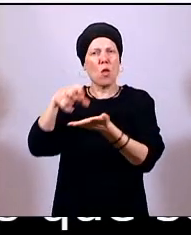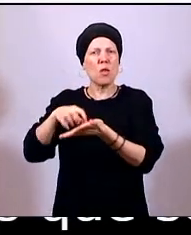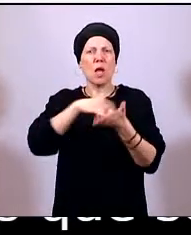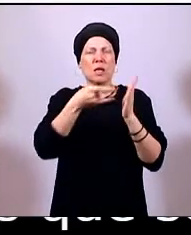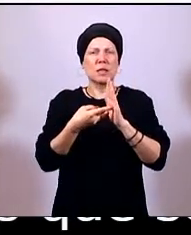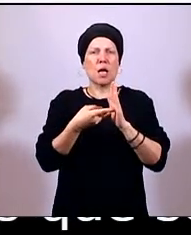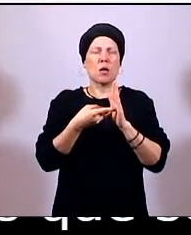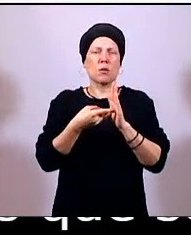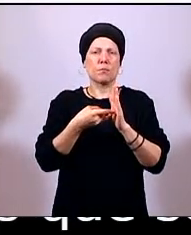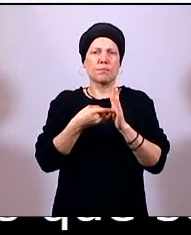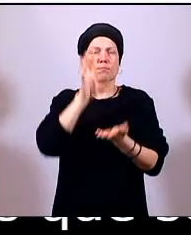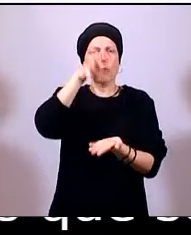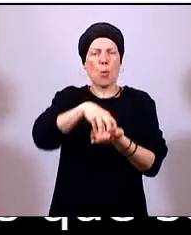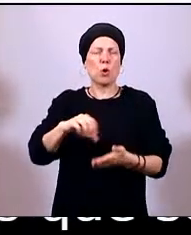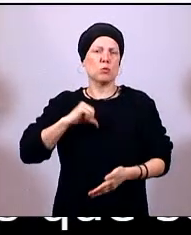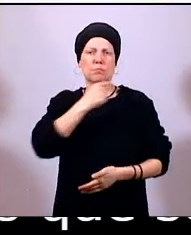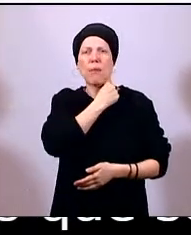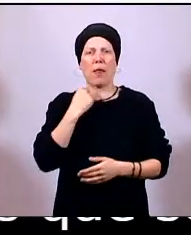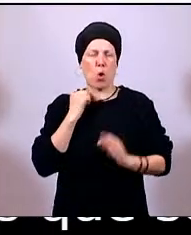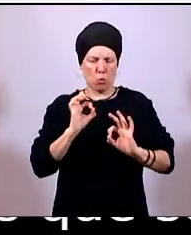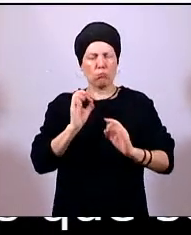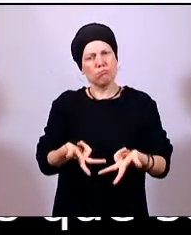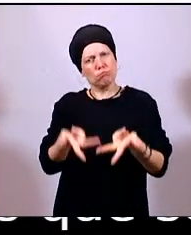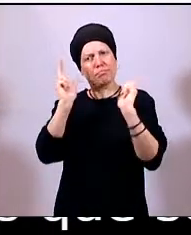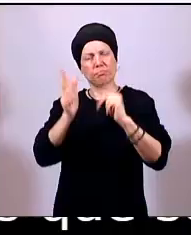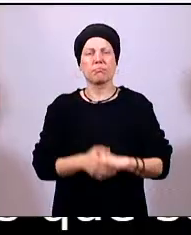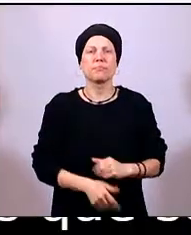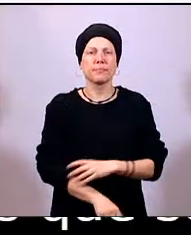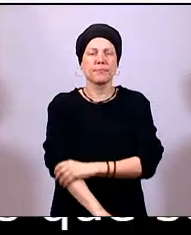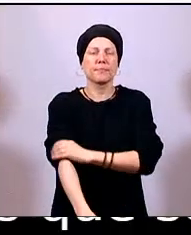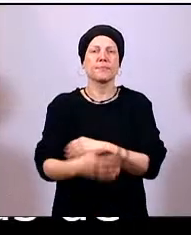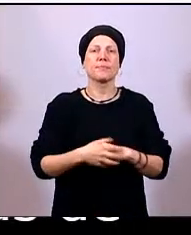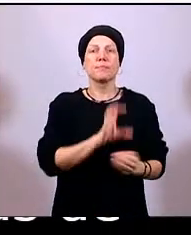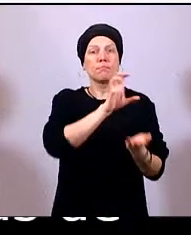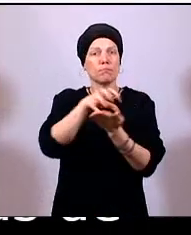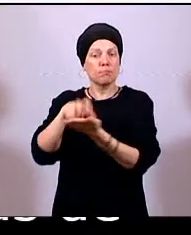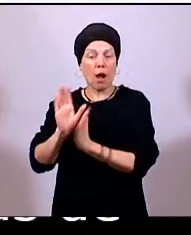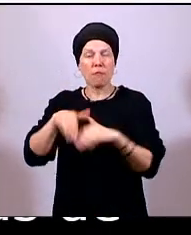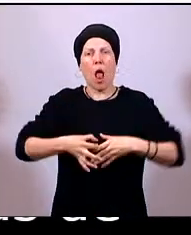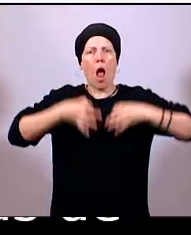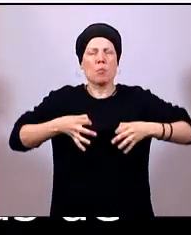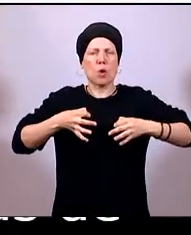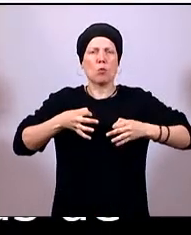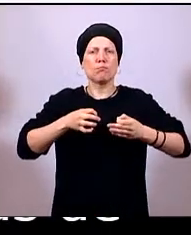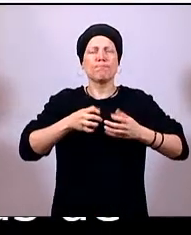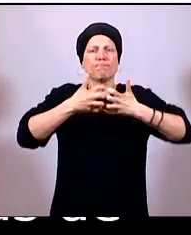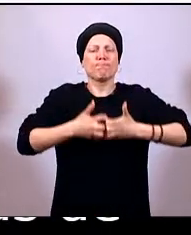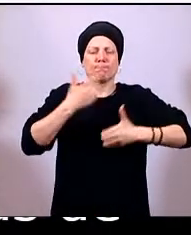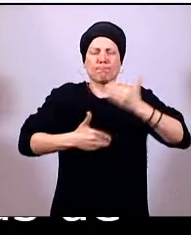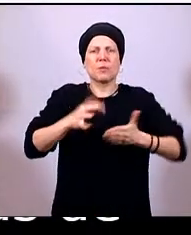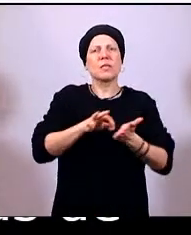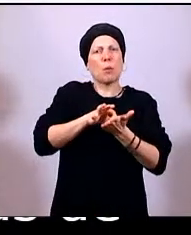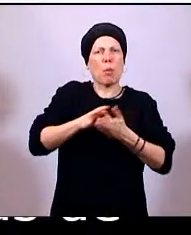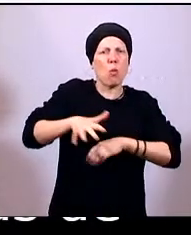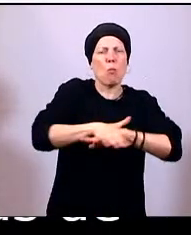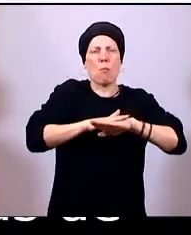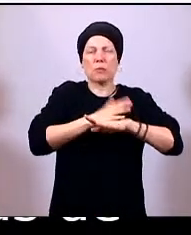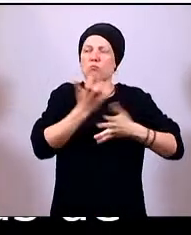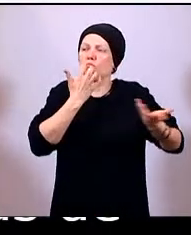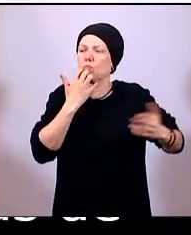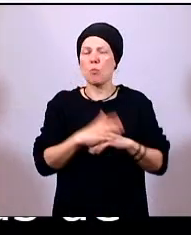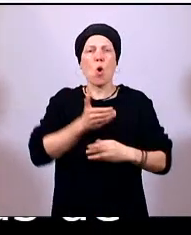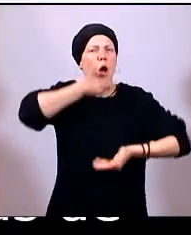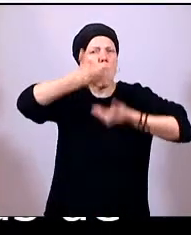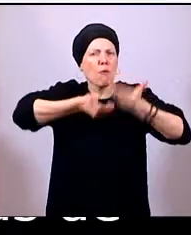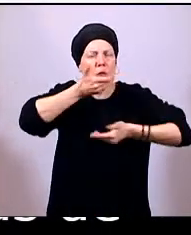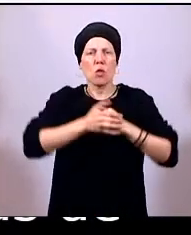del complejo hospitalario de Badajoz. Estas instalaciones garantizan el funcionamiento de servicios básicos como la